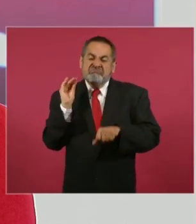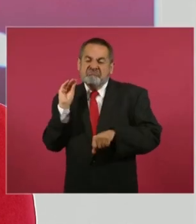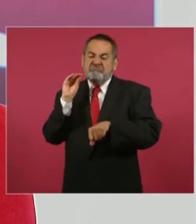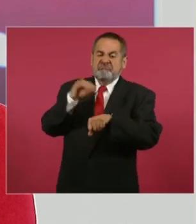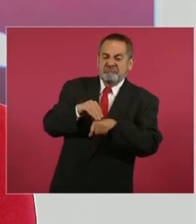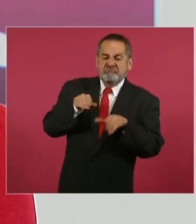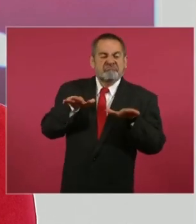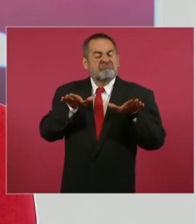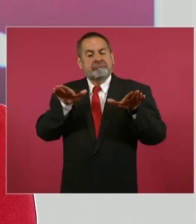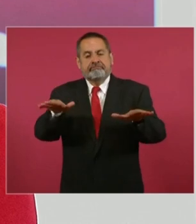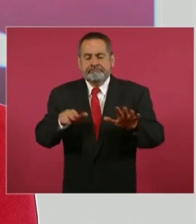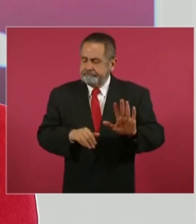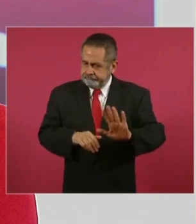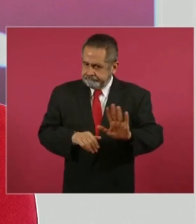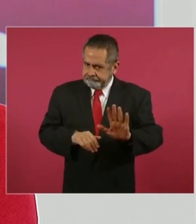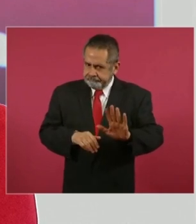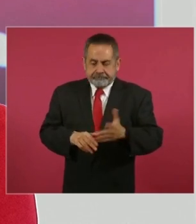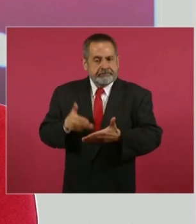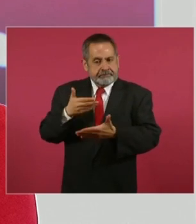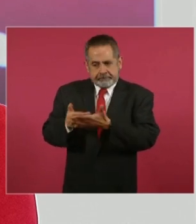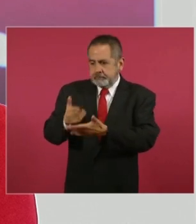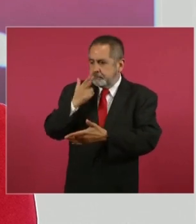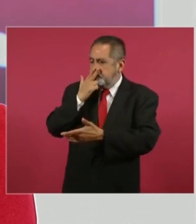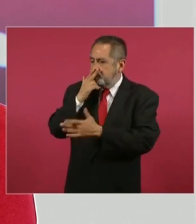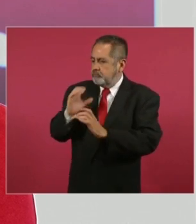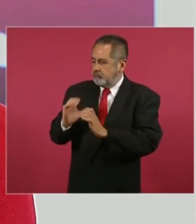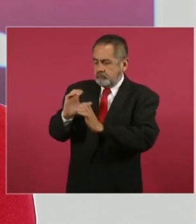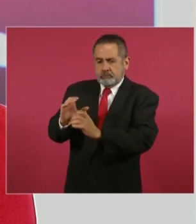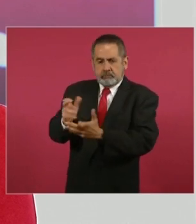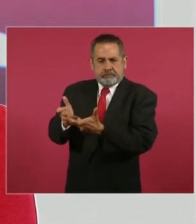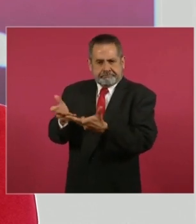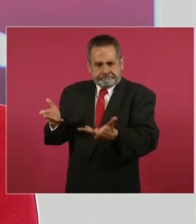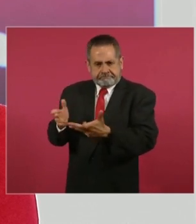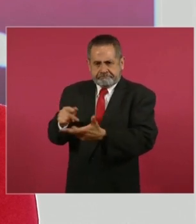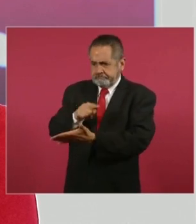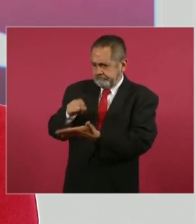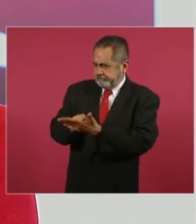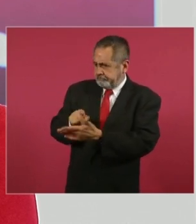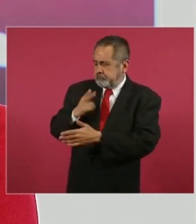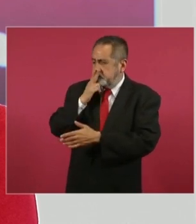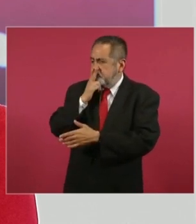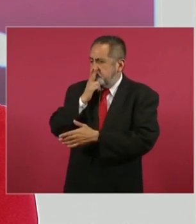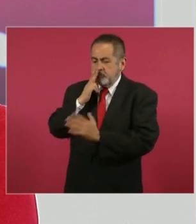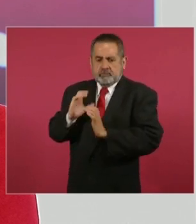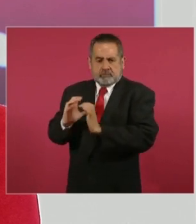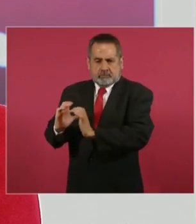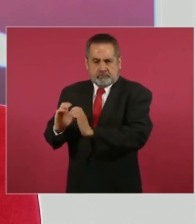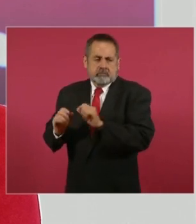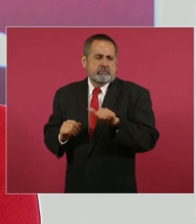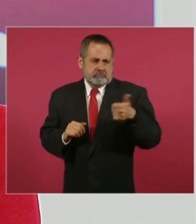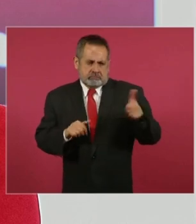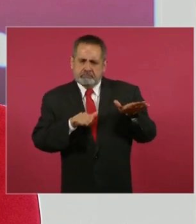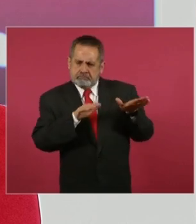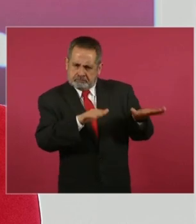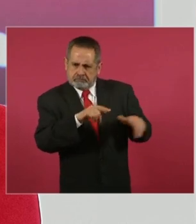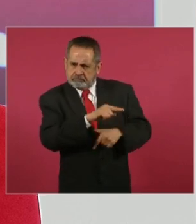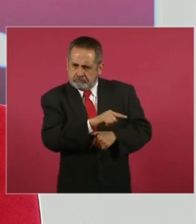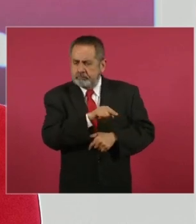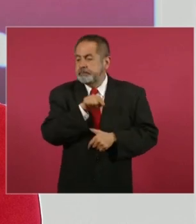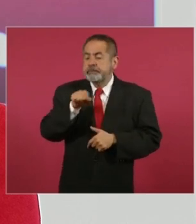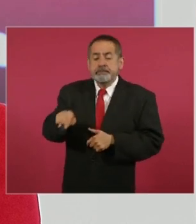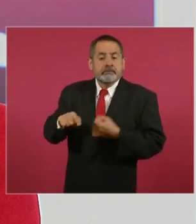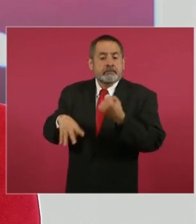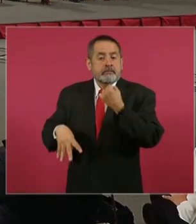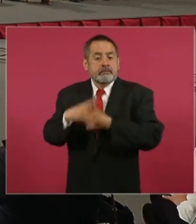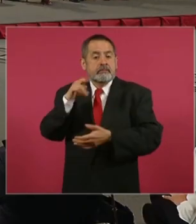Actualmente tenemos aeropuerto y tenemos un área de protección, un área natural protegida de más de 14.000